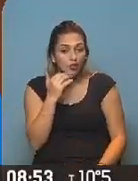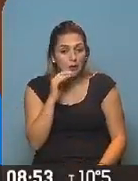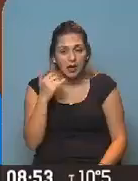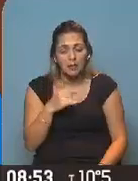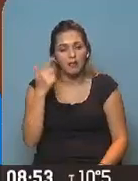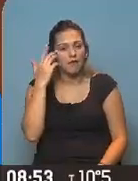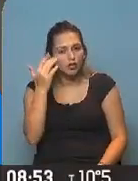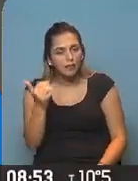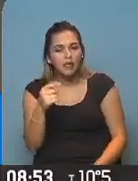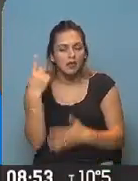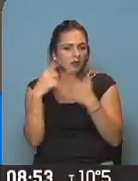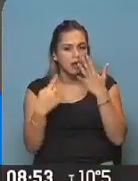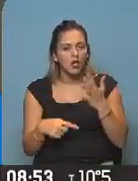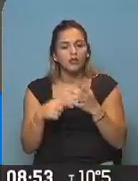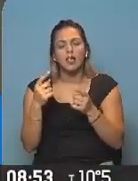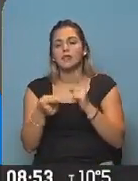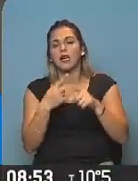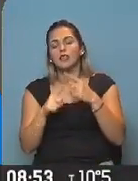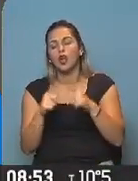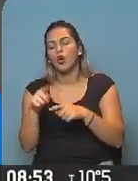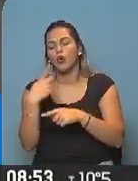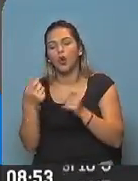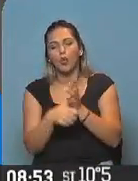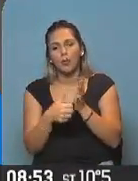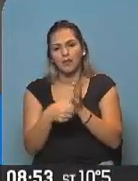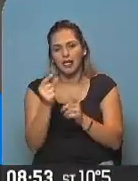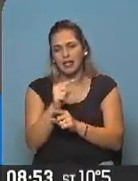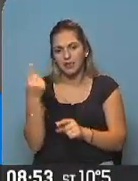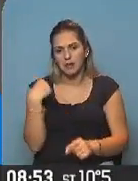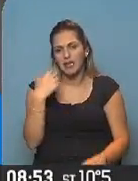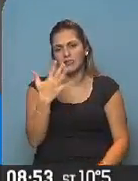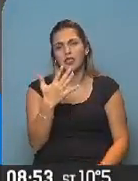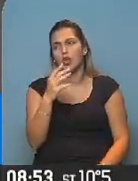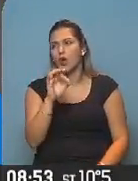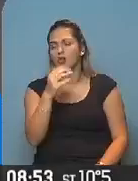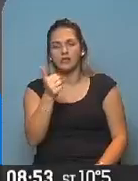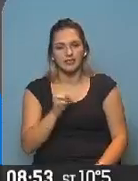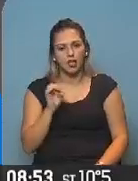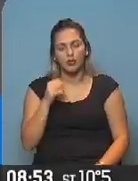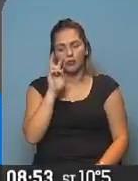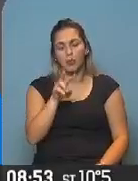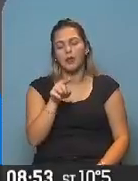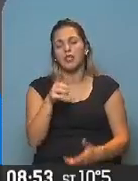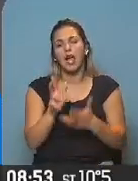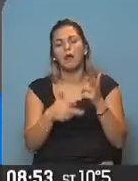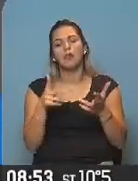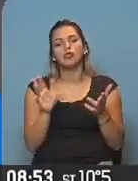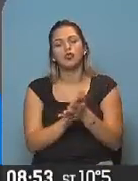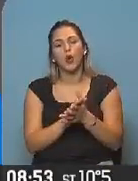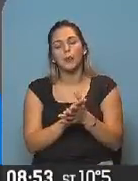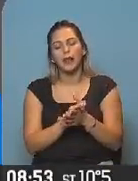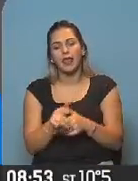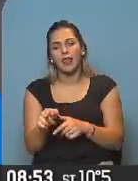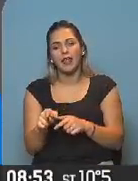existían. Y lo vinculo con un documental que vi hace 5 o 6 años, donde se hablaba de las carreras